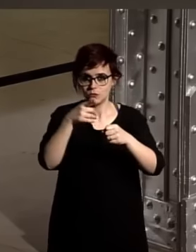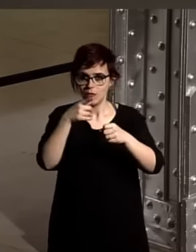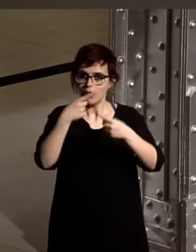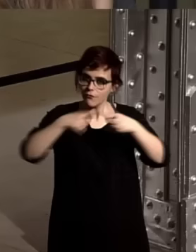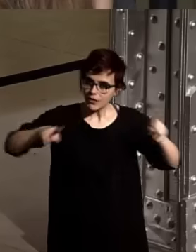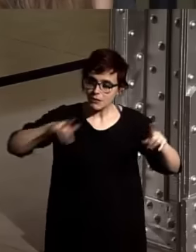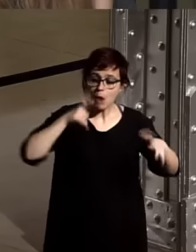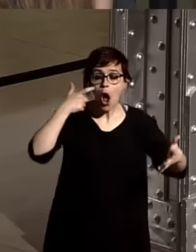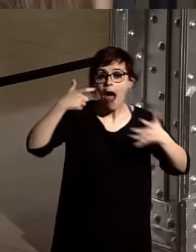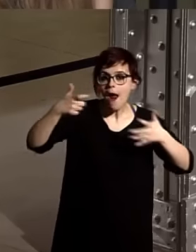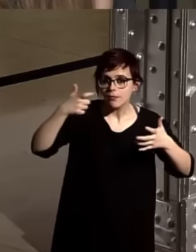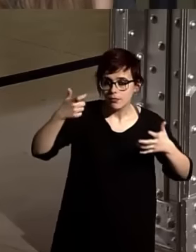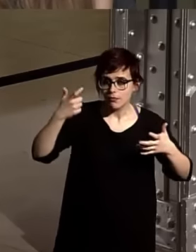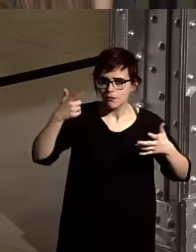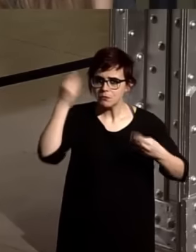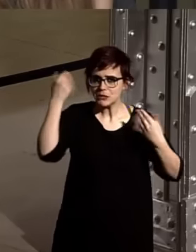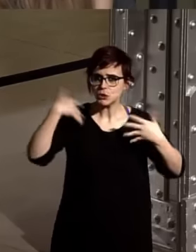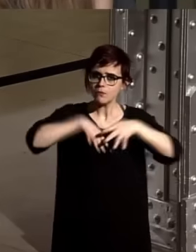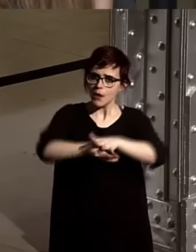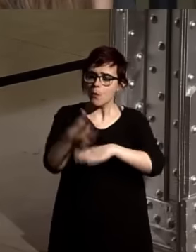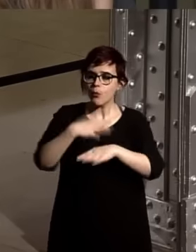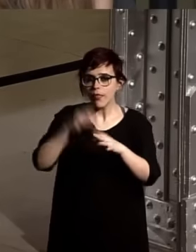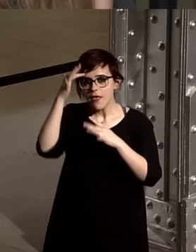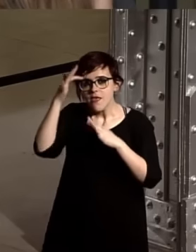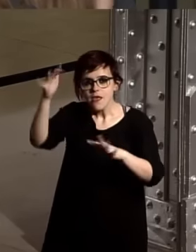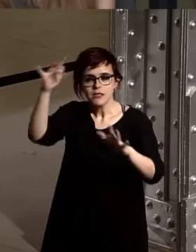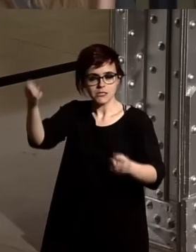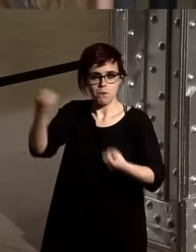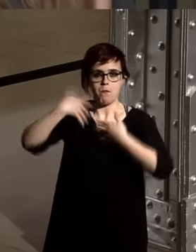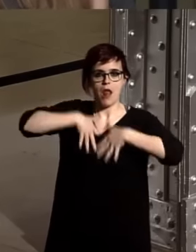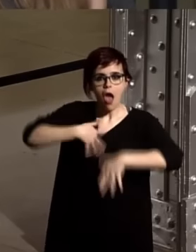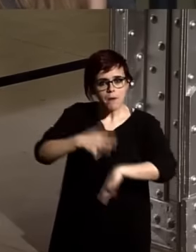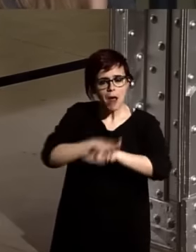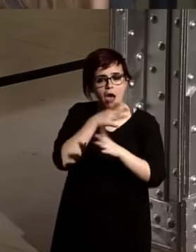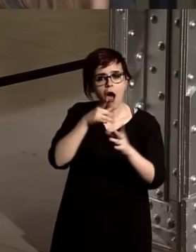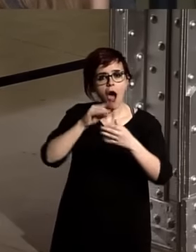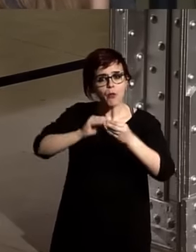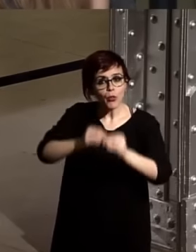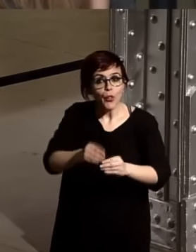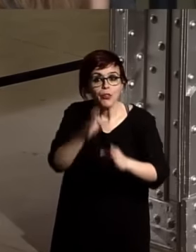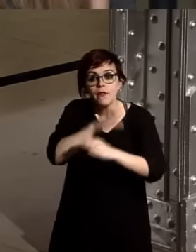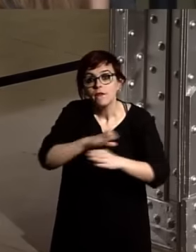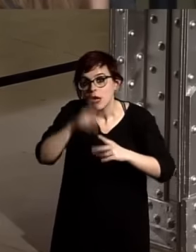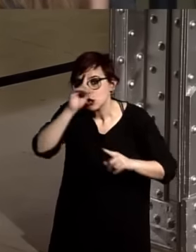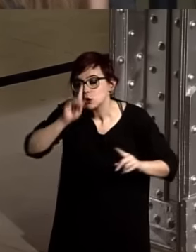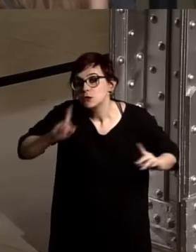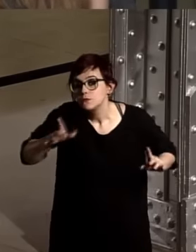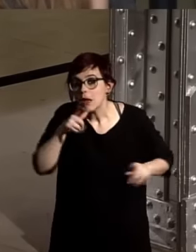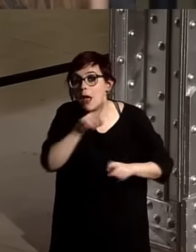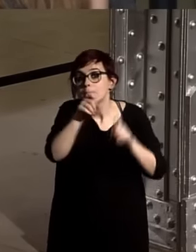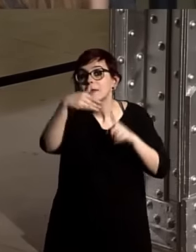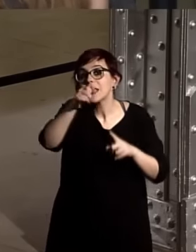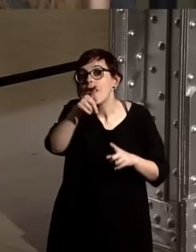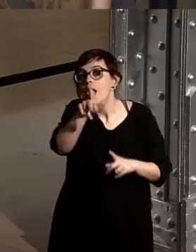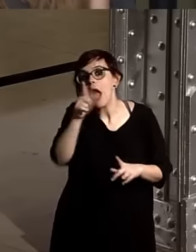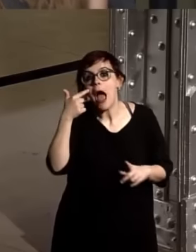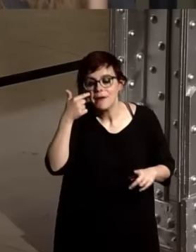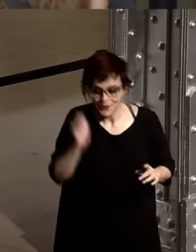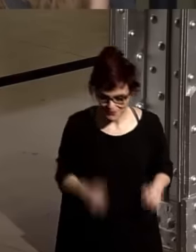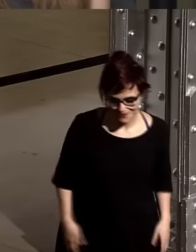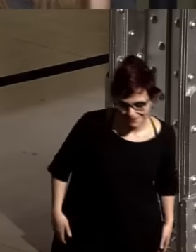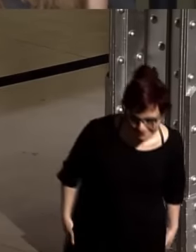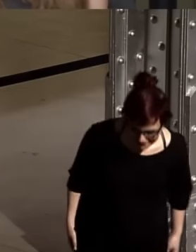arte utiliza más yo creo que puede inspirar también a la metodología científica pero o sea la pregunta para mikel también no que